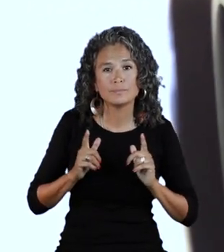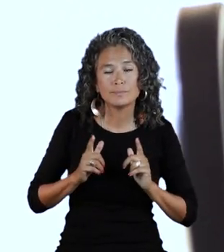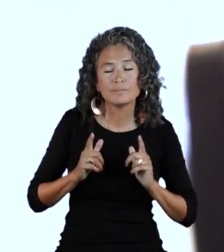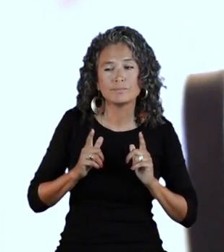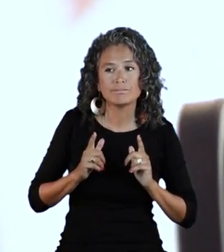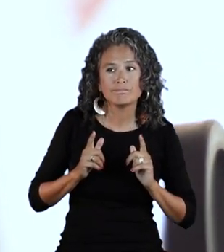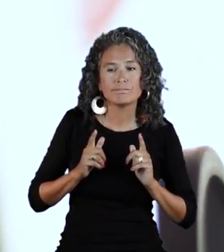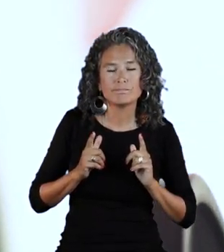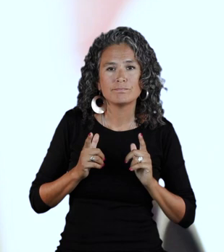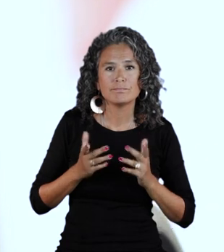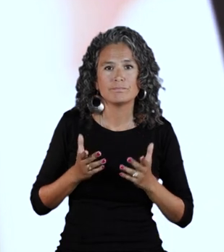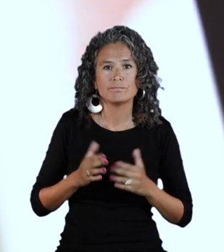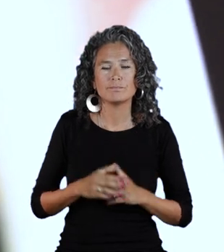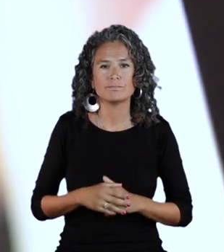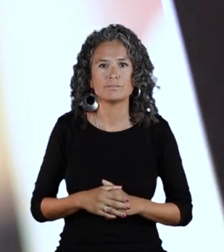Espera.